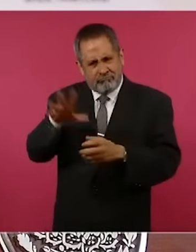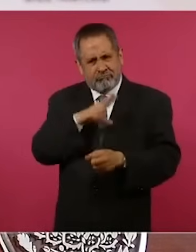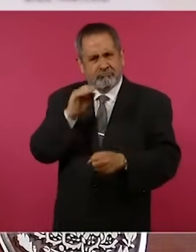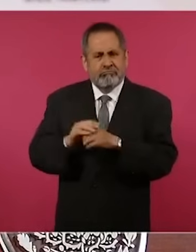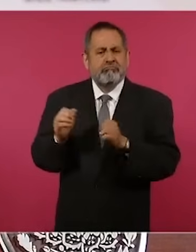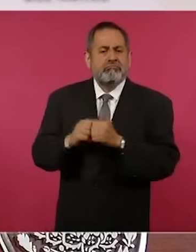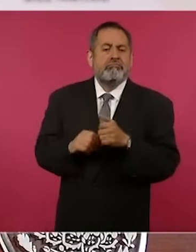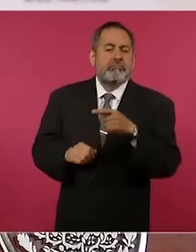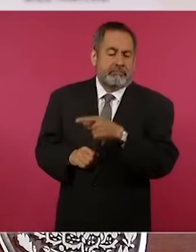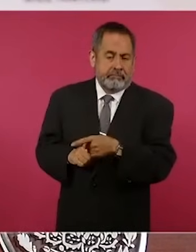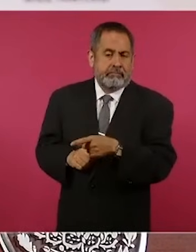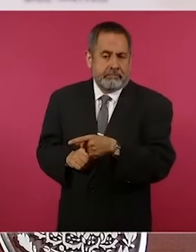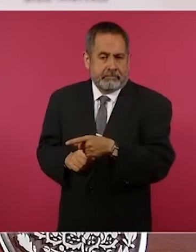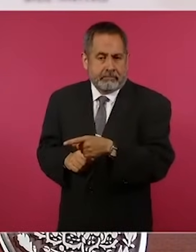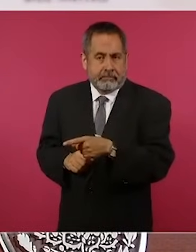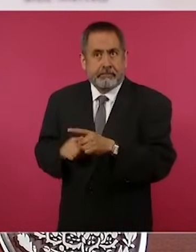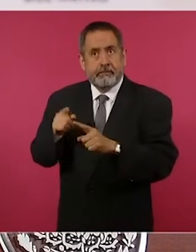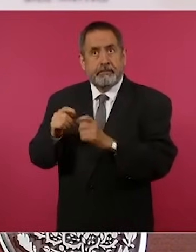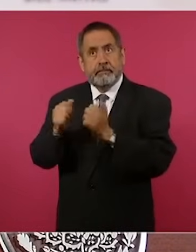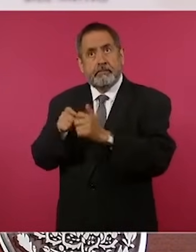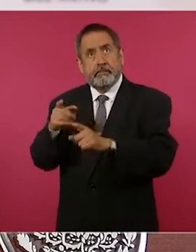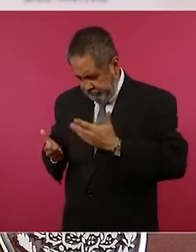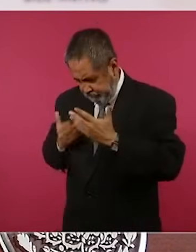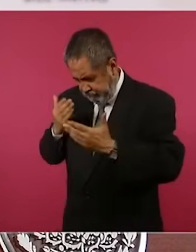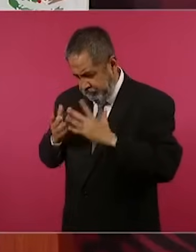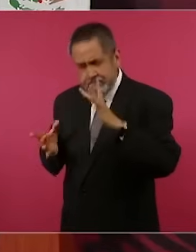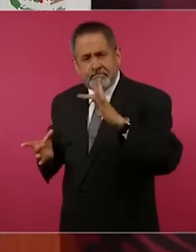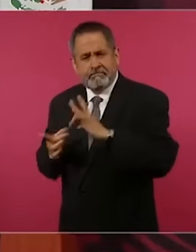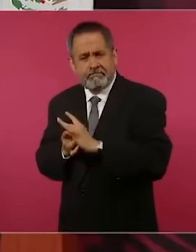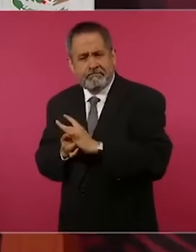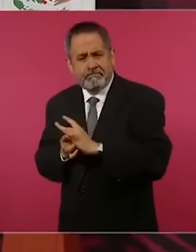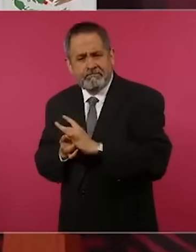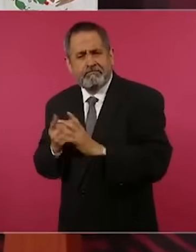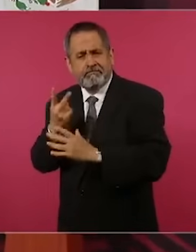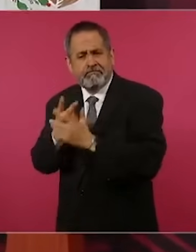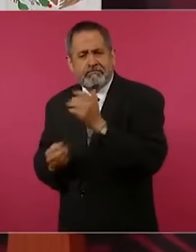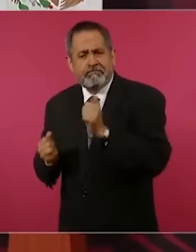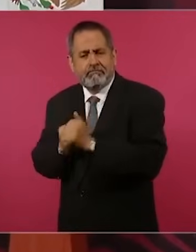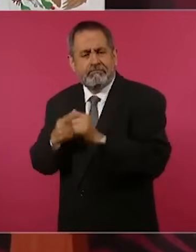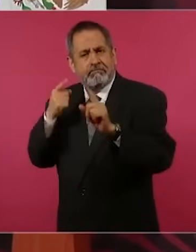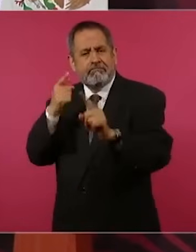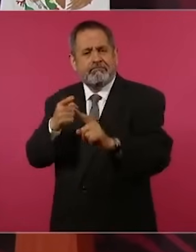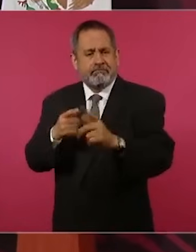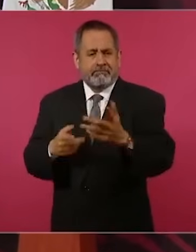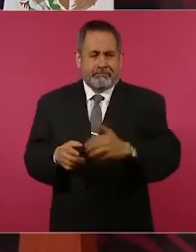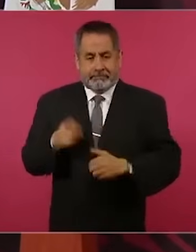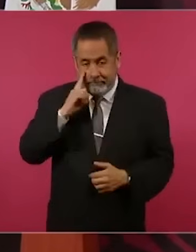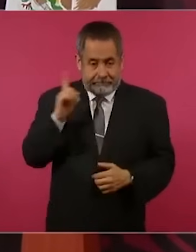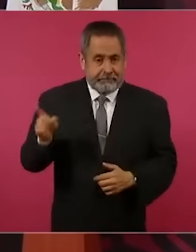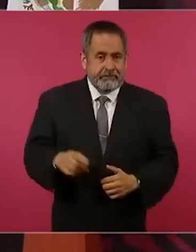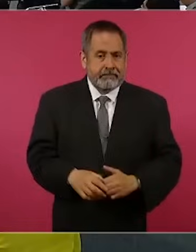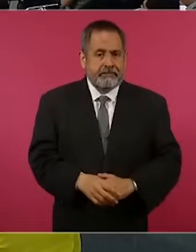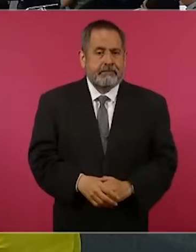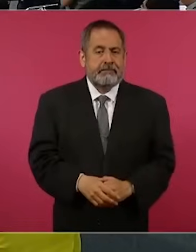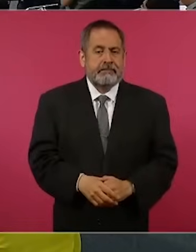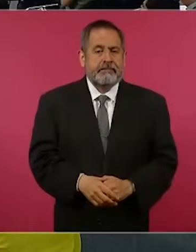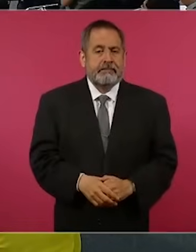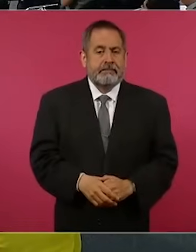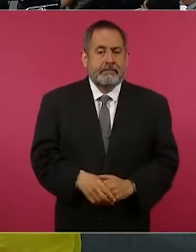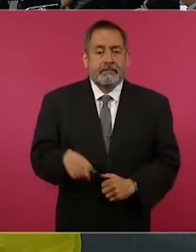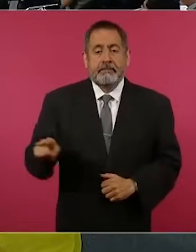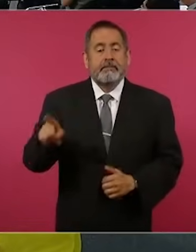con los ideales, porque esto es de